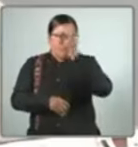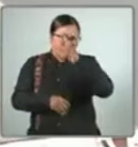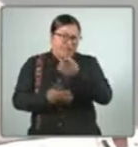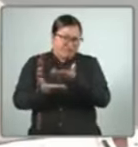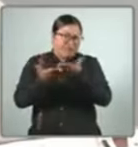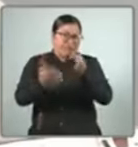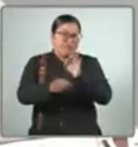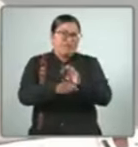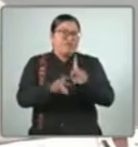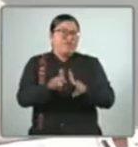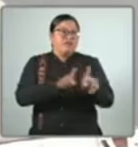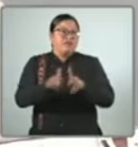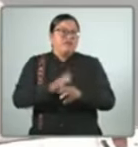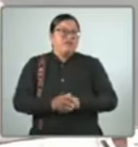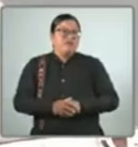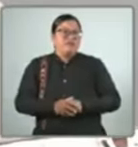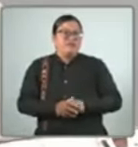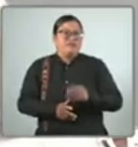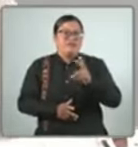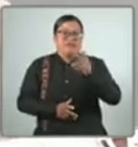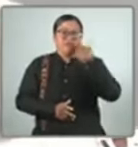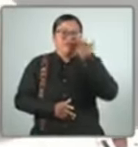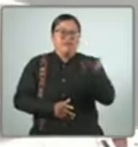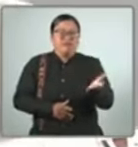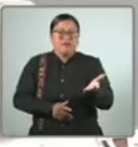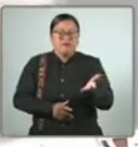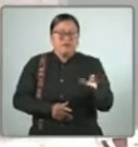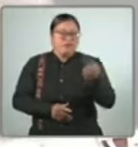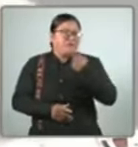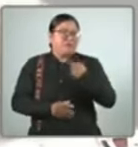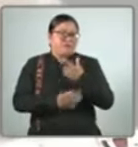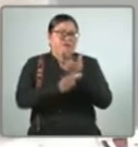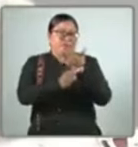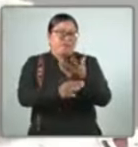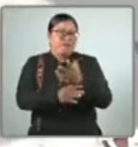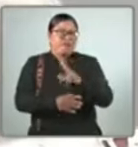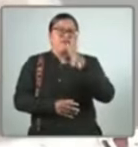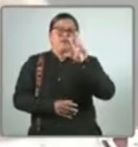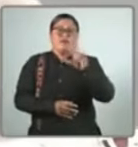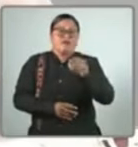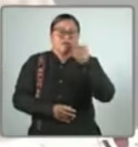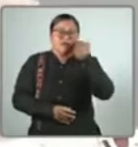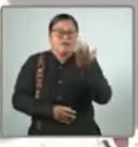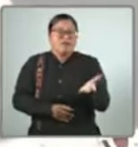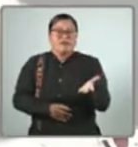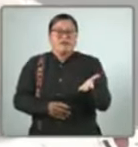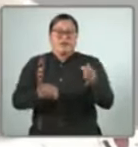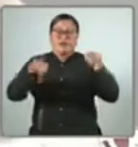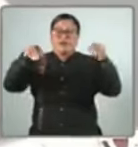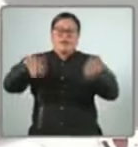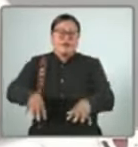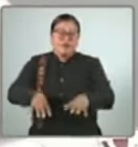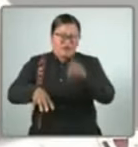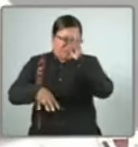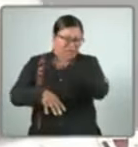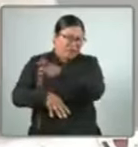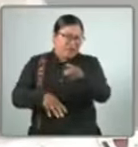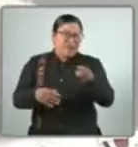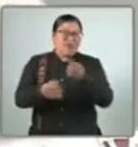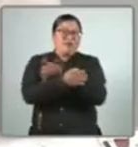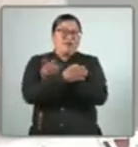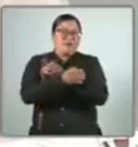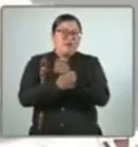pueblo, tiene la intención y nos los ha dicho. No quiero que dejemos a la educación de